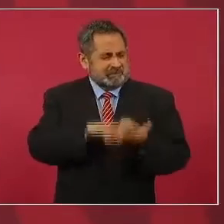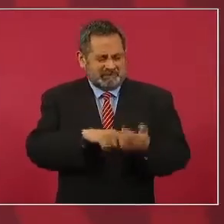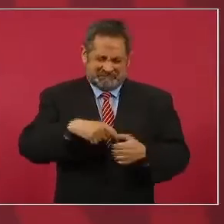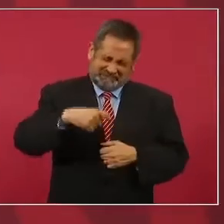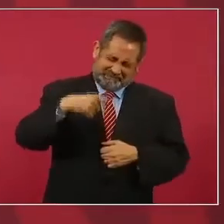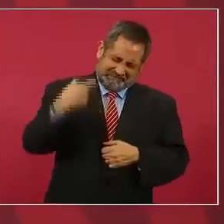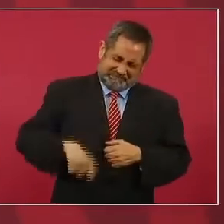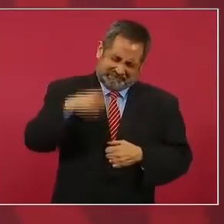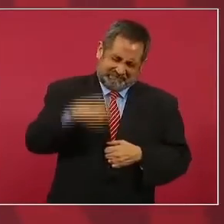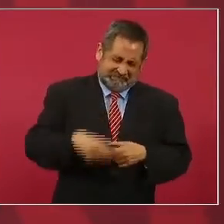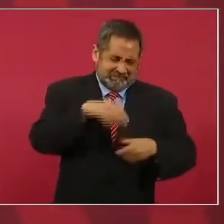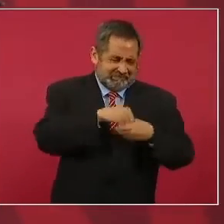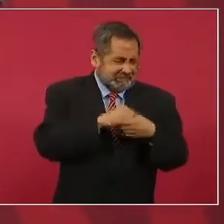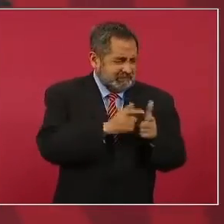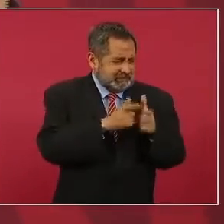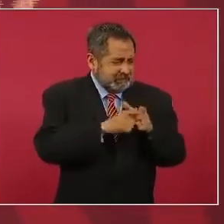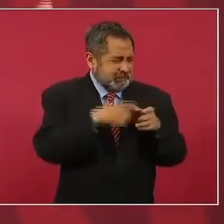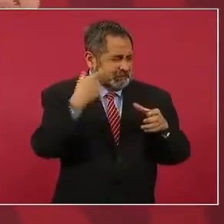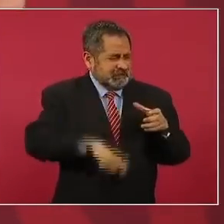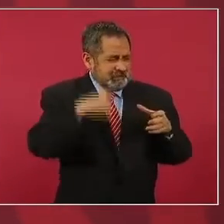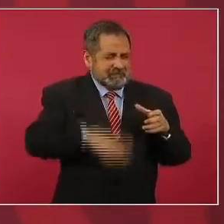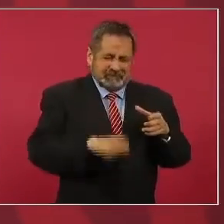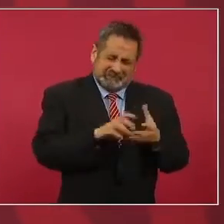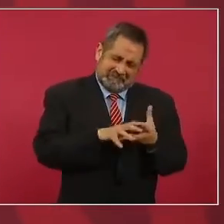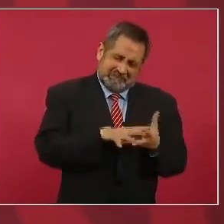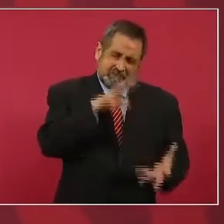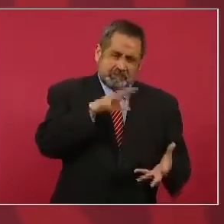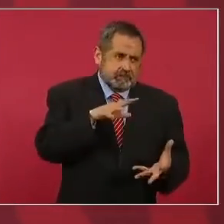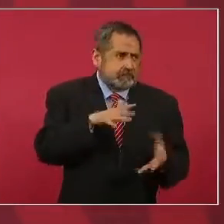multimillonarios? ¿Cómo le hicieron?